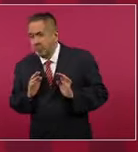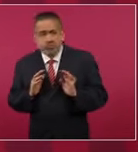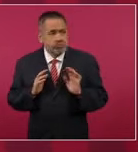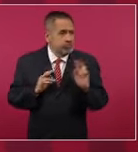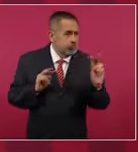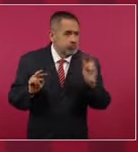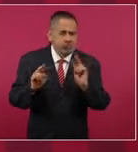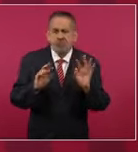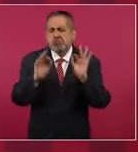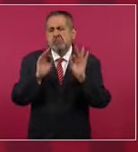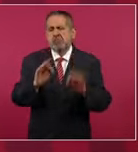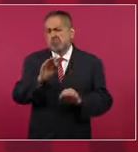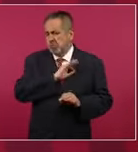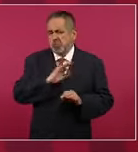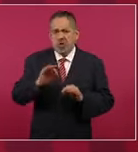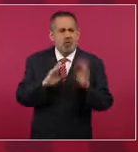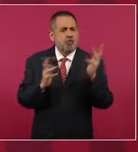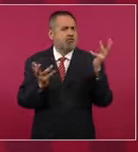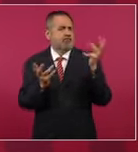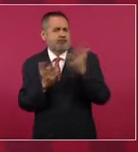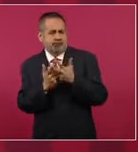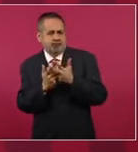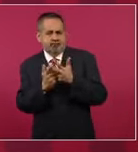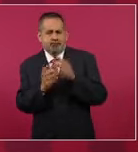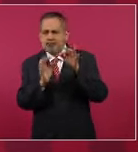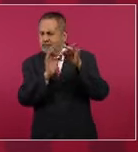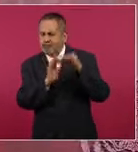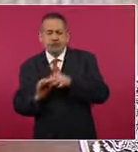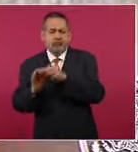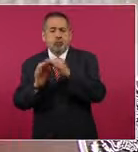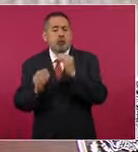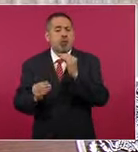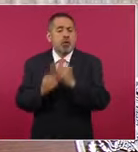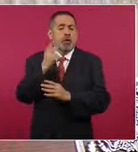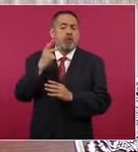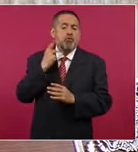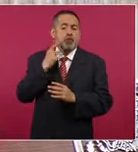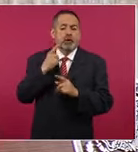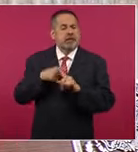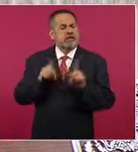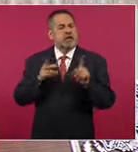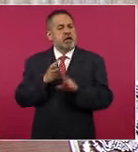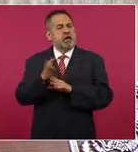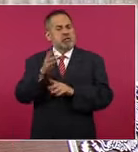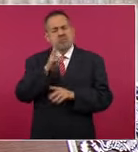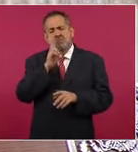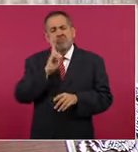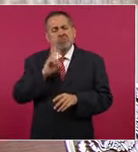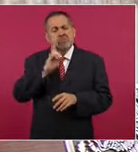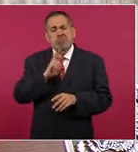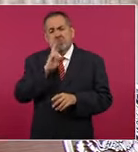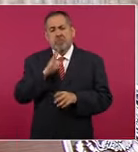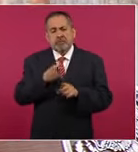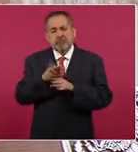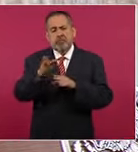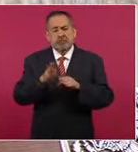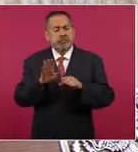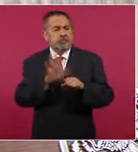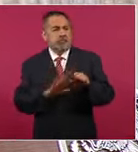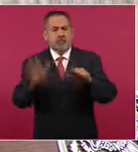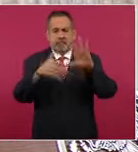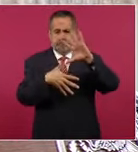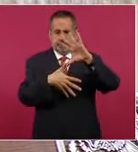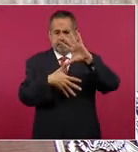inmejorables para llevar a cabo una nueva política en nuestro continente.